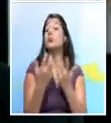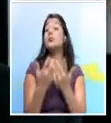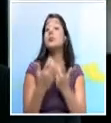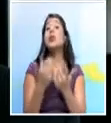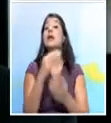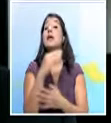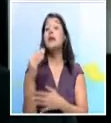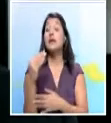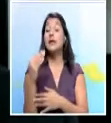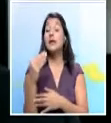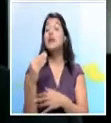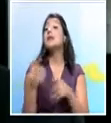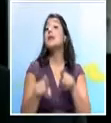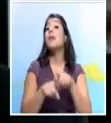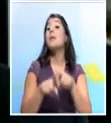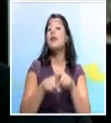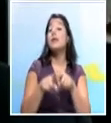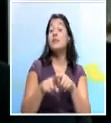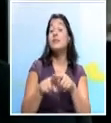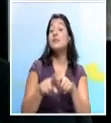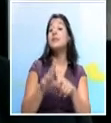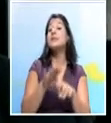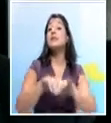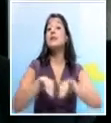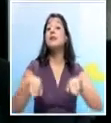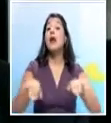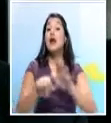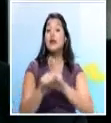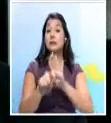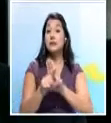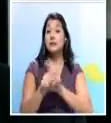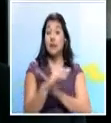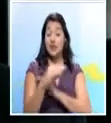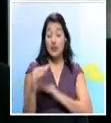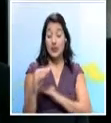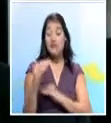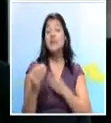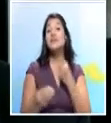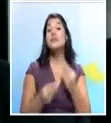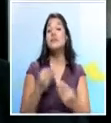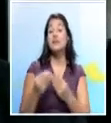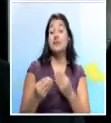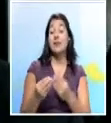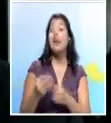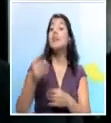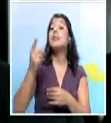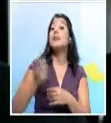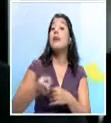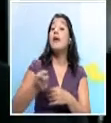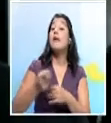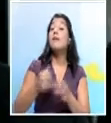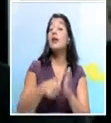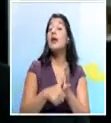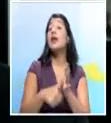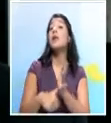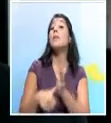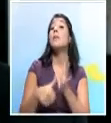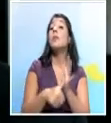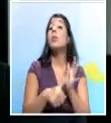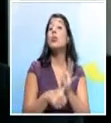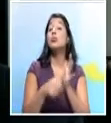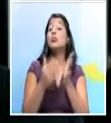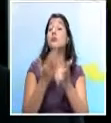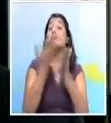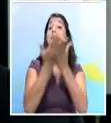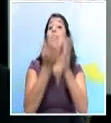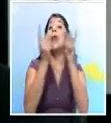que se quite del reglamento de la Asamblea Legislativa. Y lo que debe hacerse es que el voto se le adjudique a la